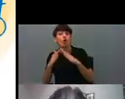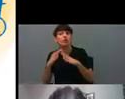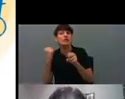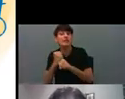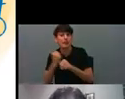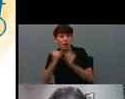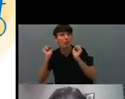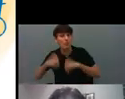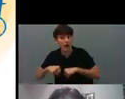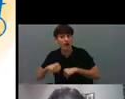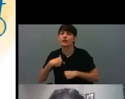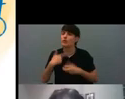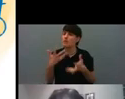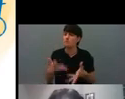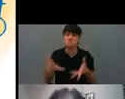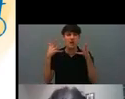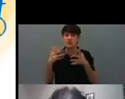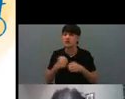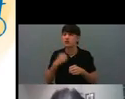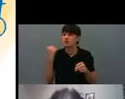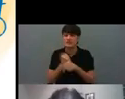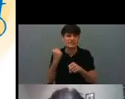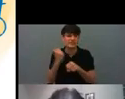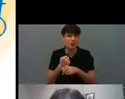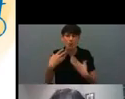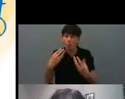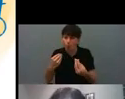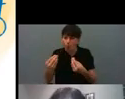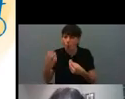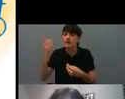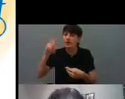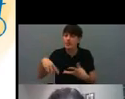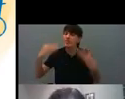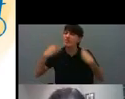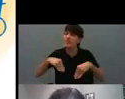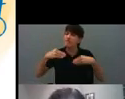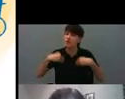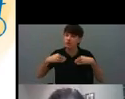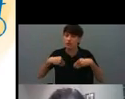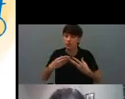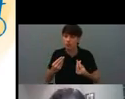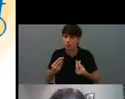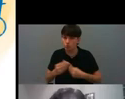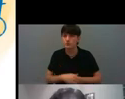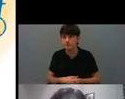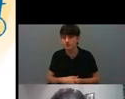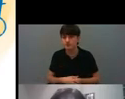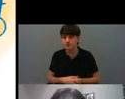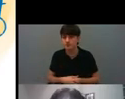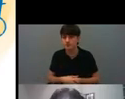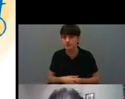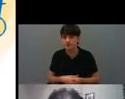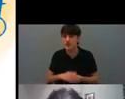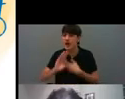estaba encantada y trabajaba mucho y disfrutaba mucho de lo que hacía. Hasta que ocurrió